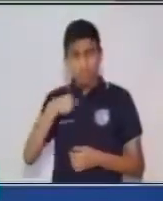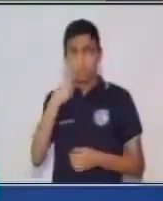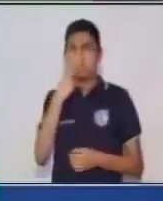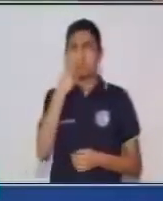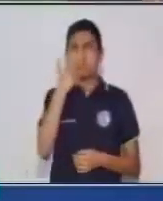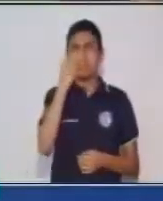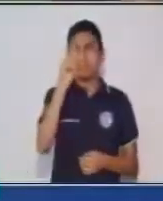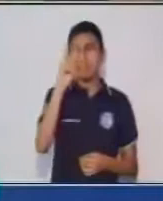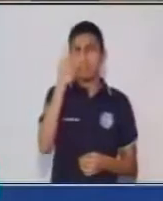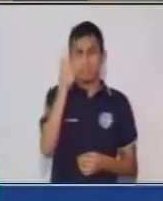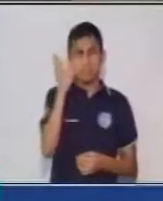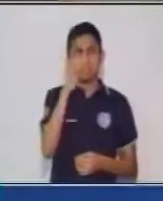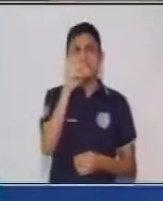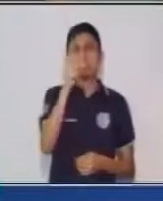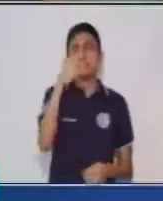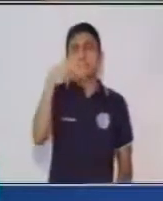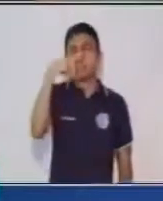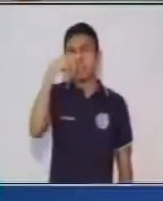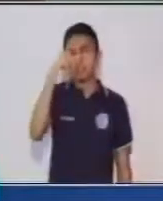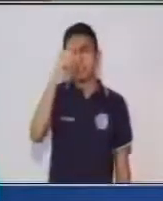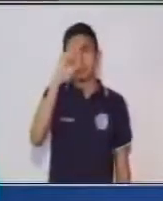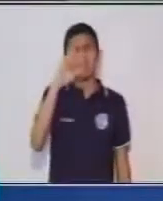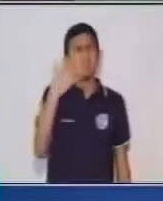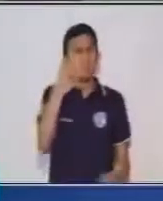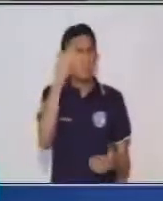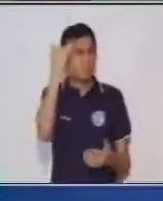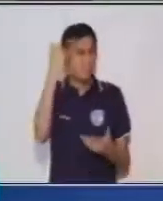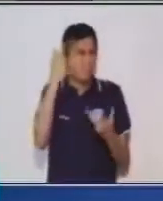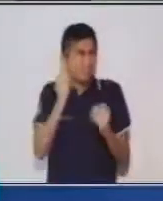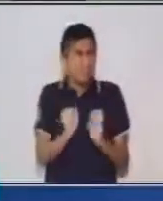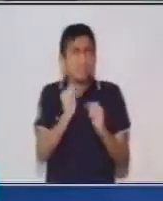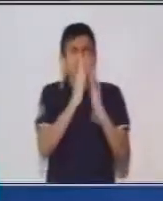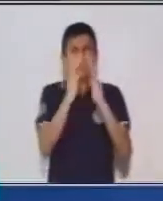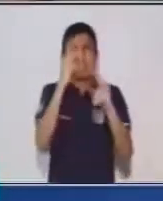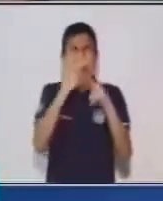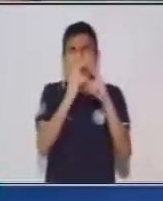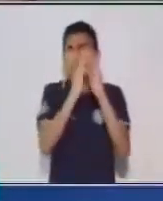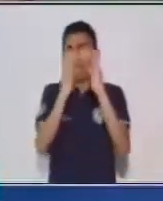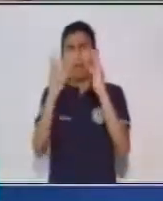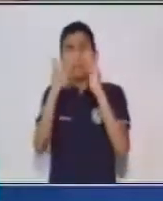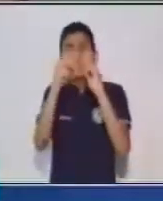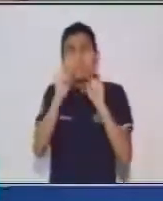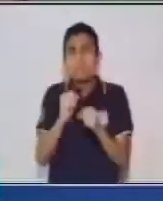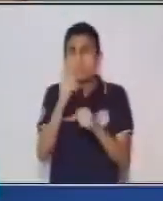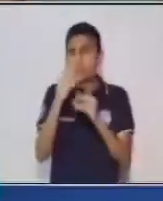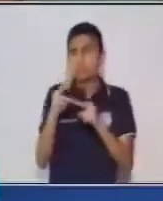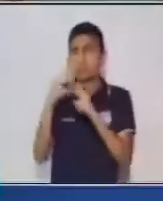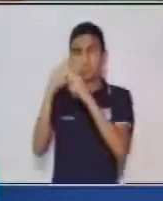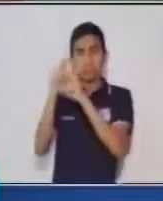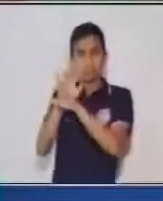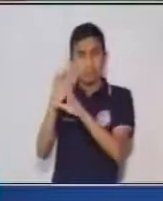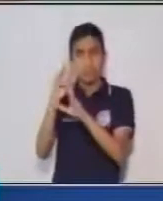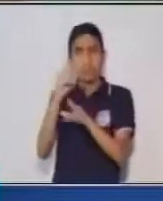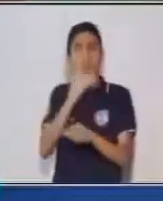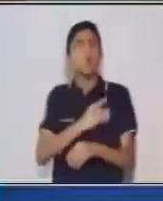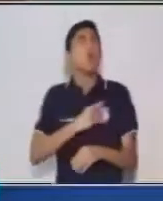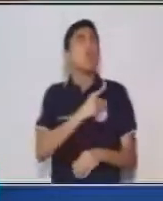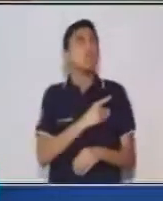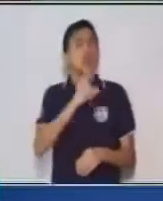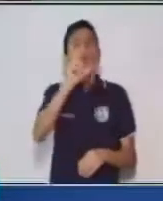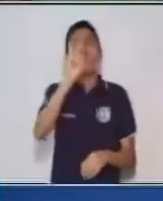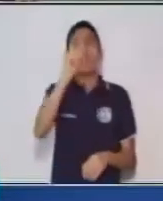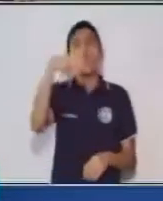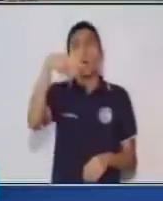Ahora vamos con el pretérito pluscuamperfecto. Sé que puede sonar algo largo el nombre, pero es el que se le ha asignado. Y es un deseo